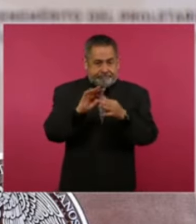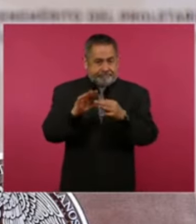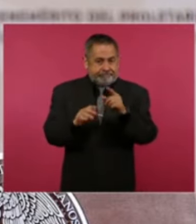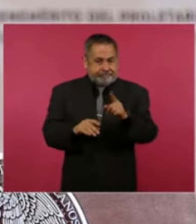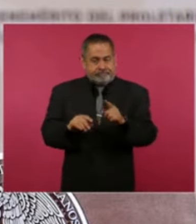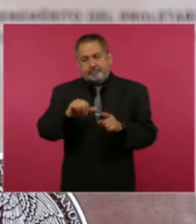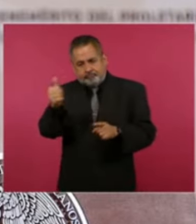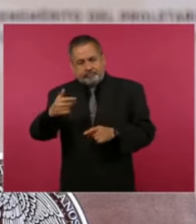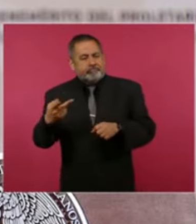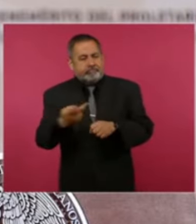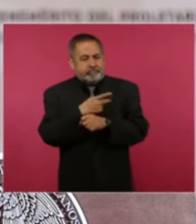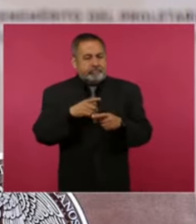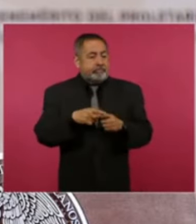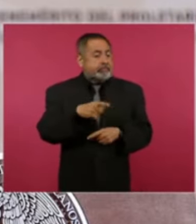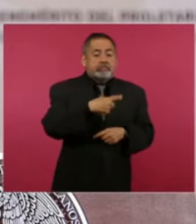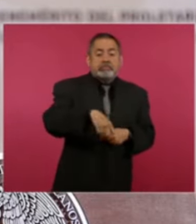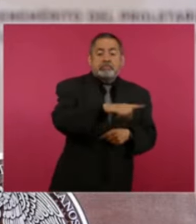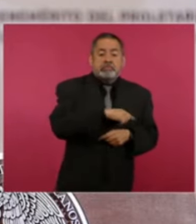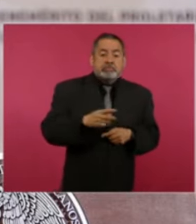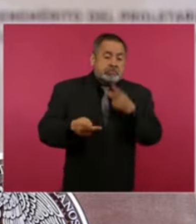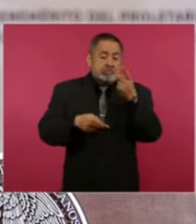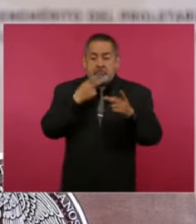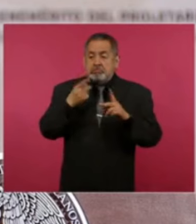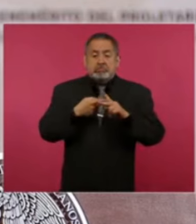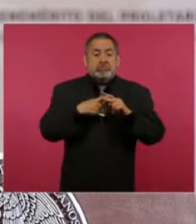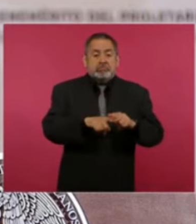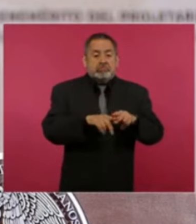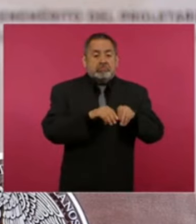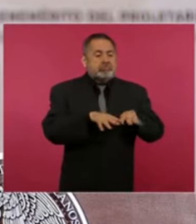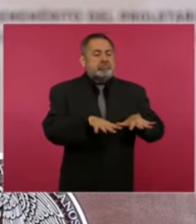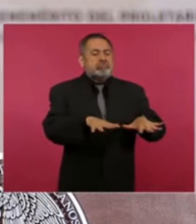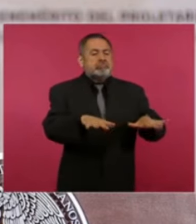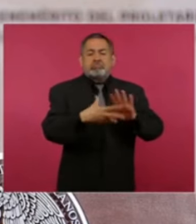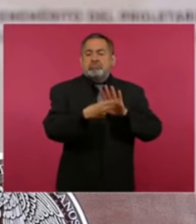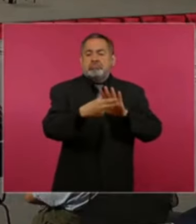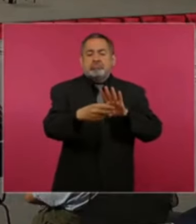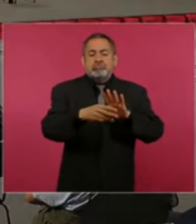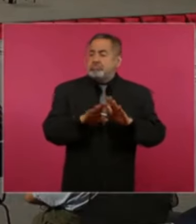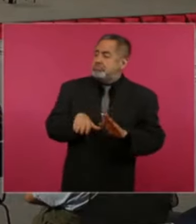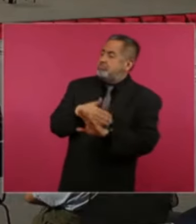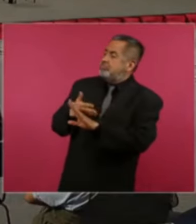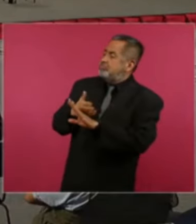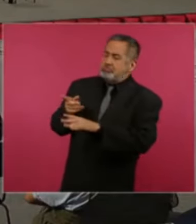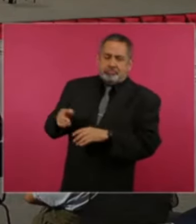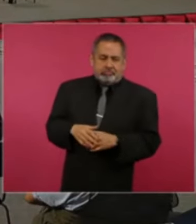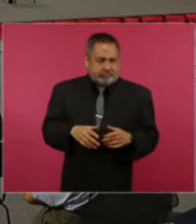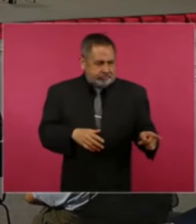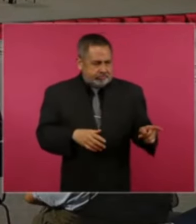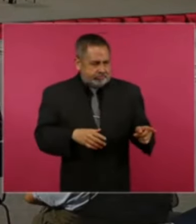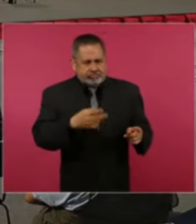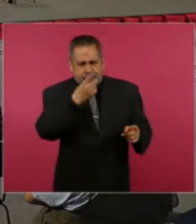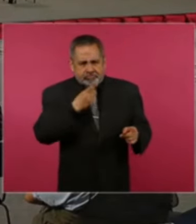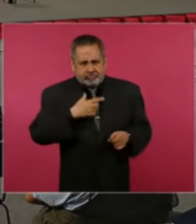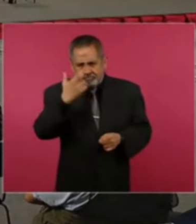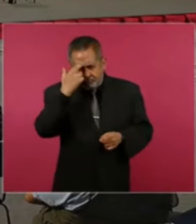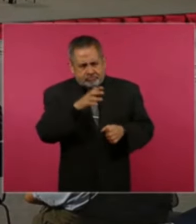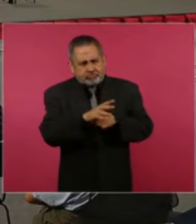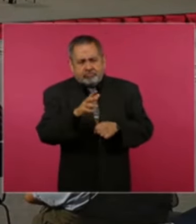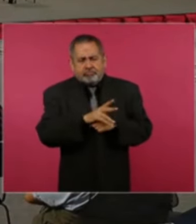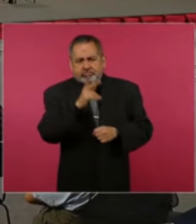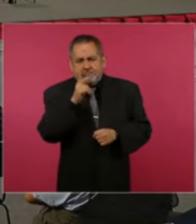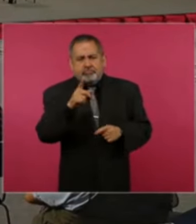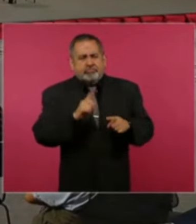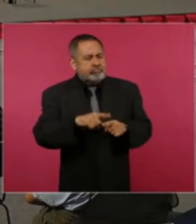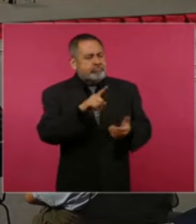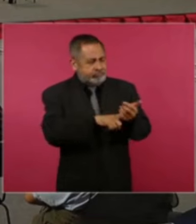a otro hecho que sucedió, porque ellos fueron los que desencadenaron el nado sincronizado en contra del presidente, pero pues por supuesto que no dijeron ni una sola palabra